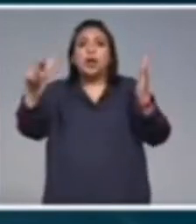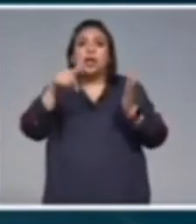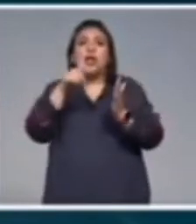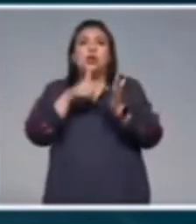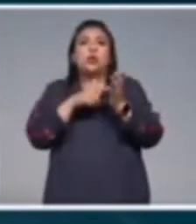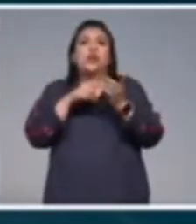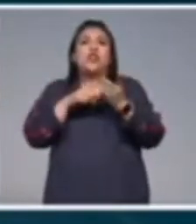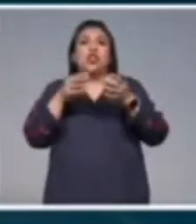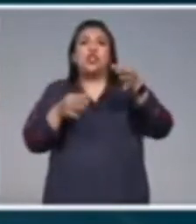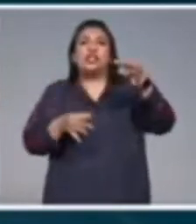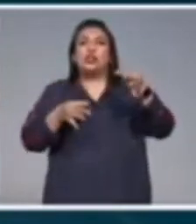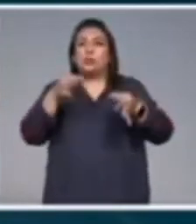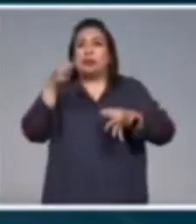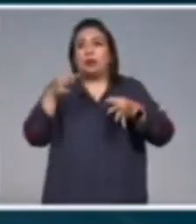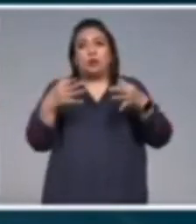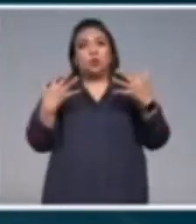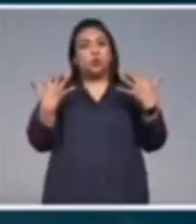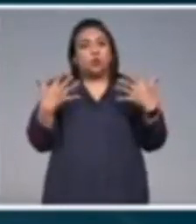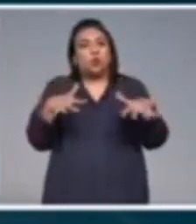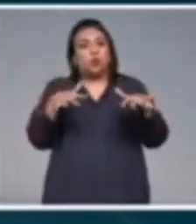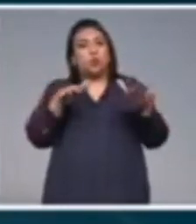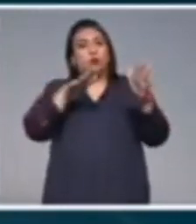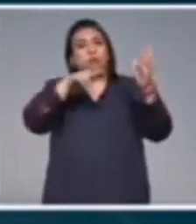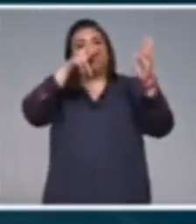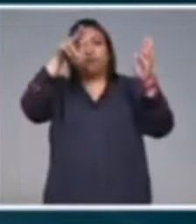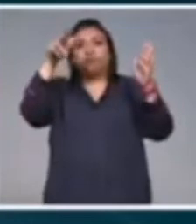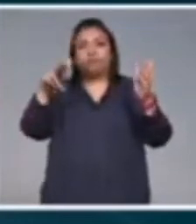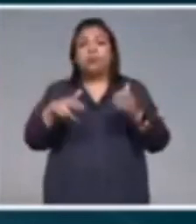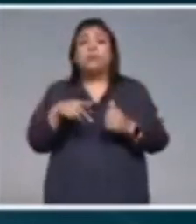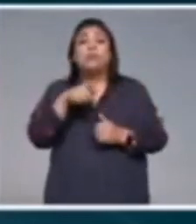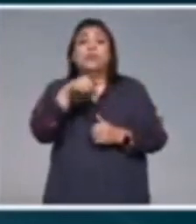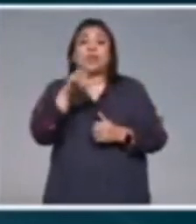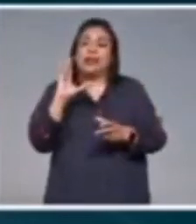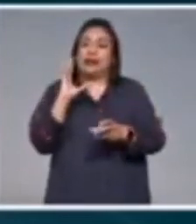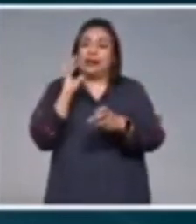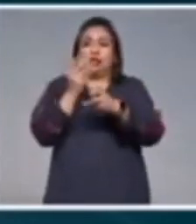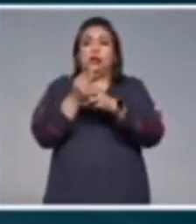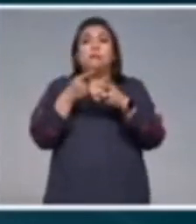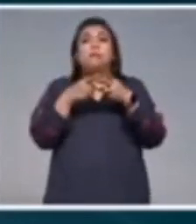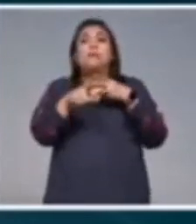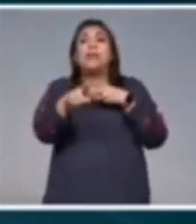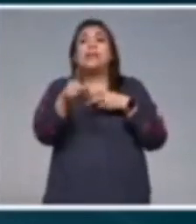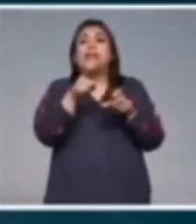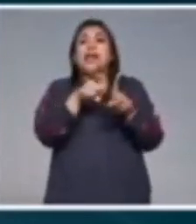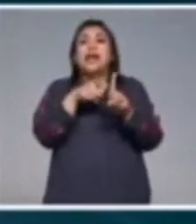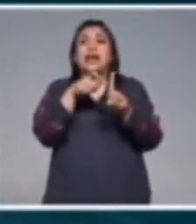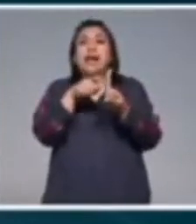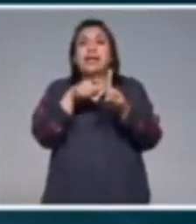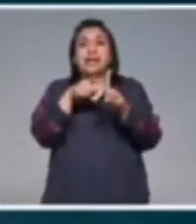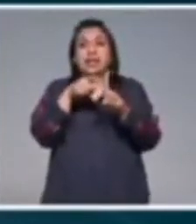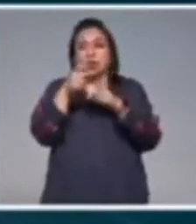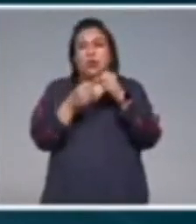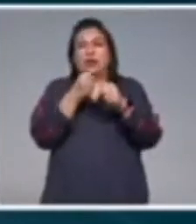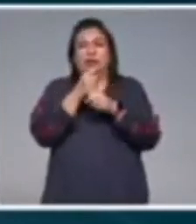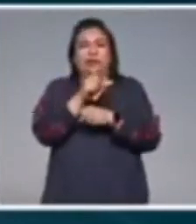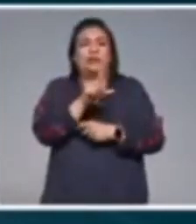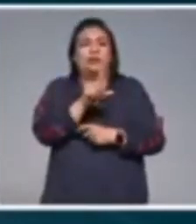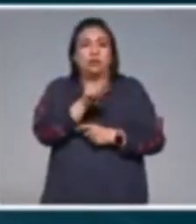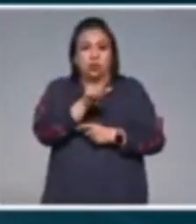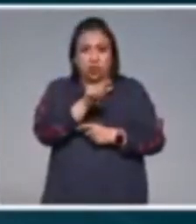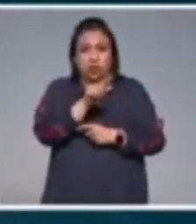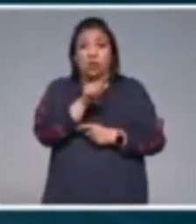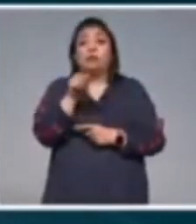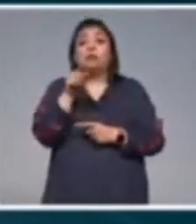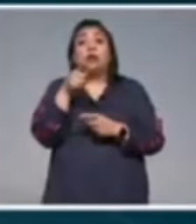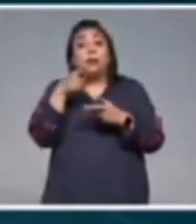Suprema Corte, que es su gran obra. La retrospectiva inicia con las caricaturas que realizó en los años 70,